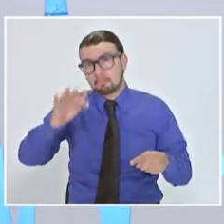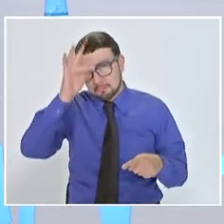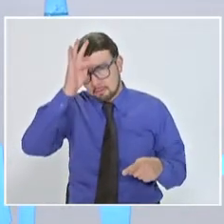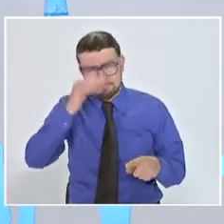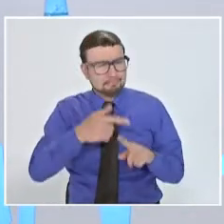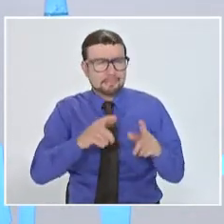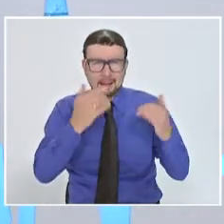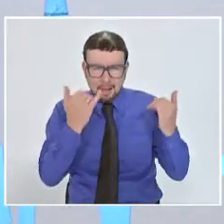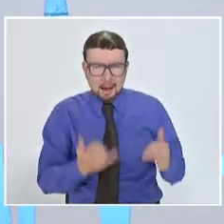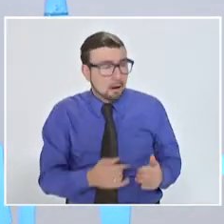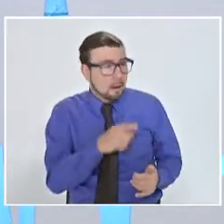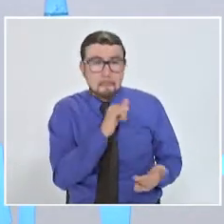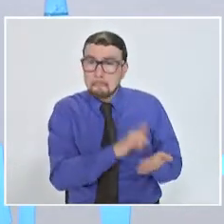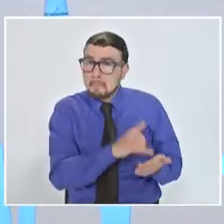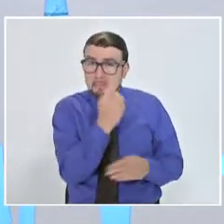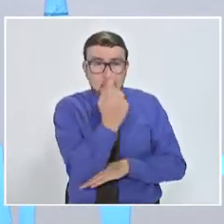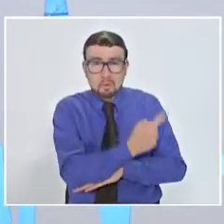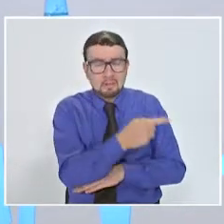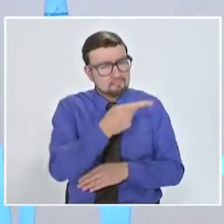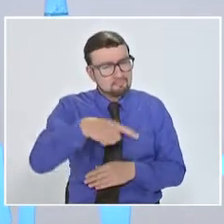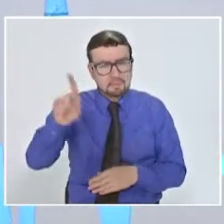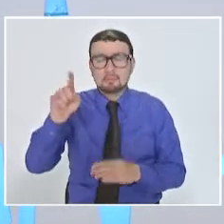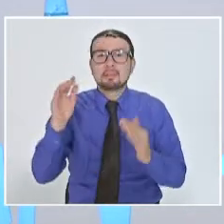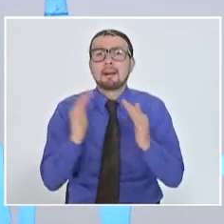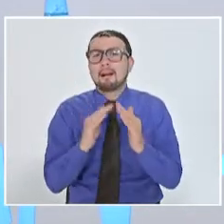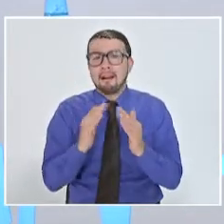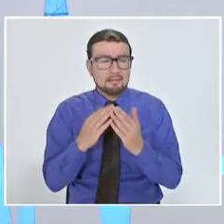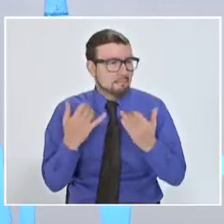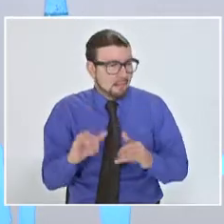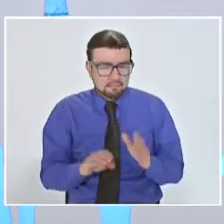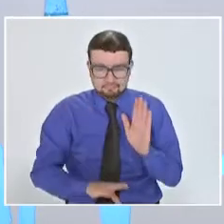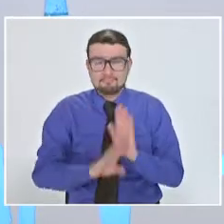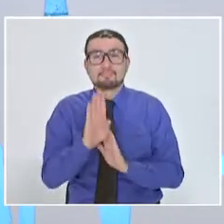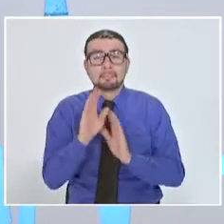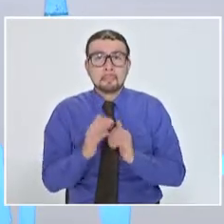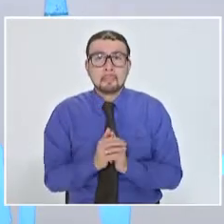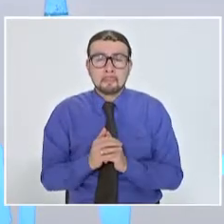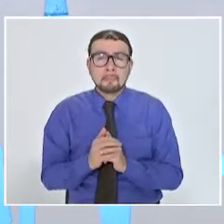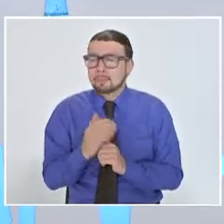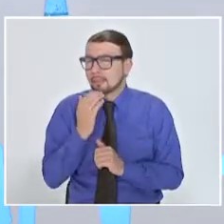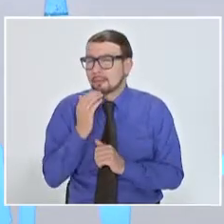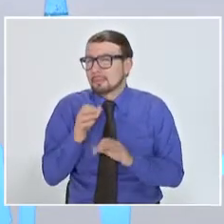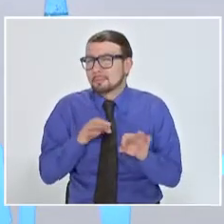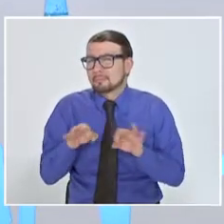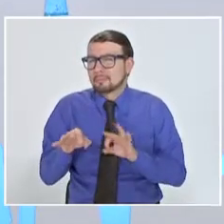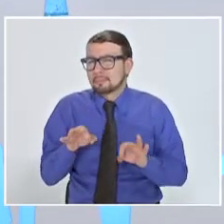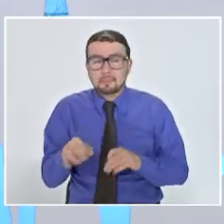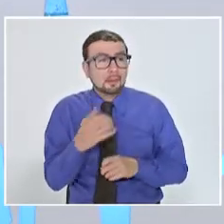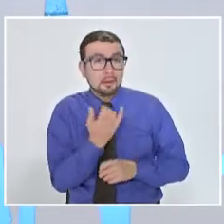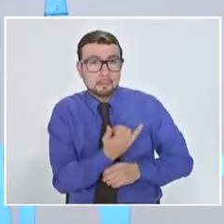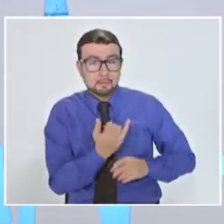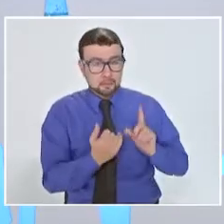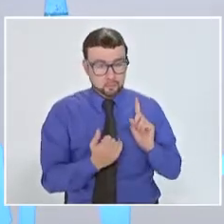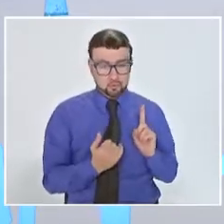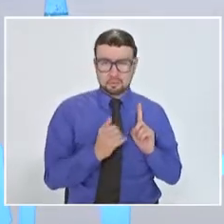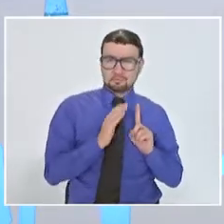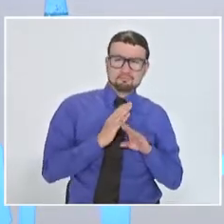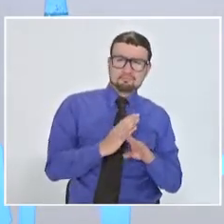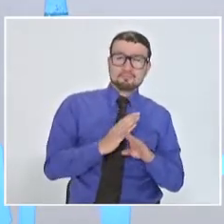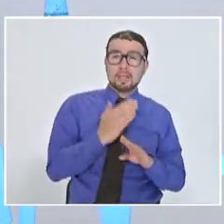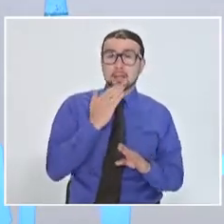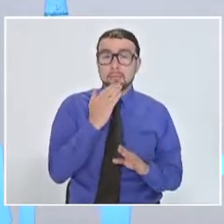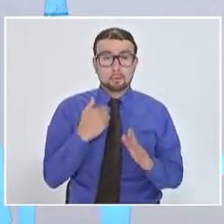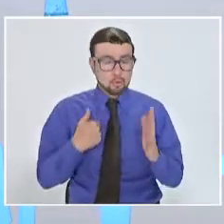hoy las mandamos el mismo día para la casa, ¿sí? Y un ejemplo muy sencillo con el ganglio centinela es, si ustedes ven mi mano y a mí me